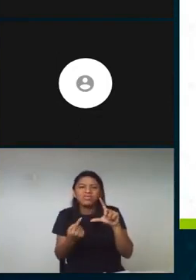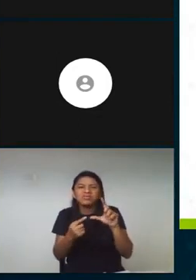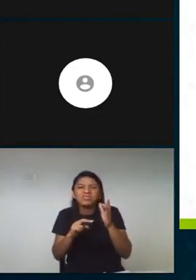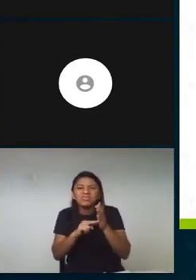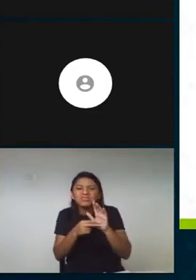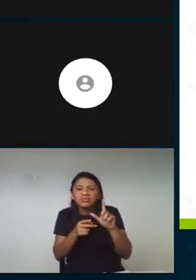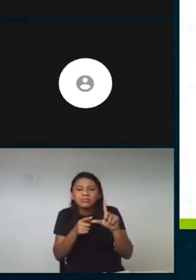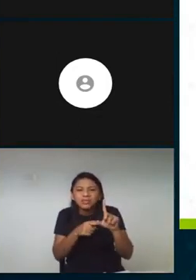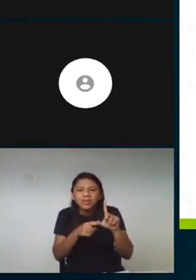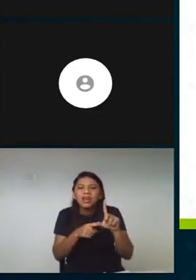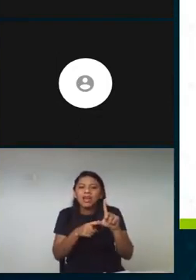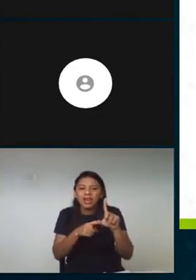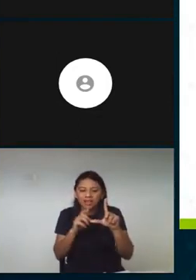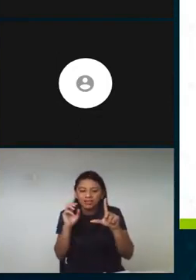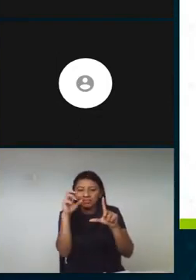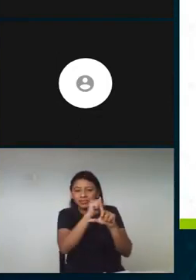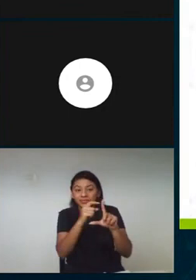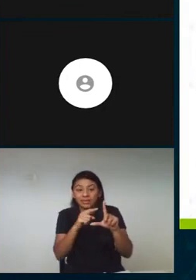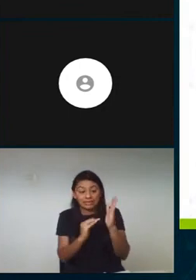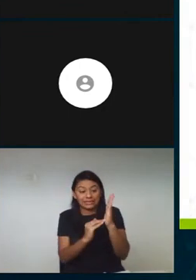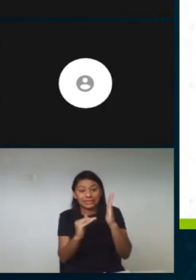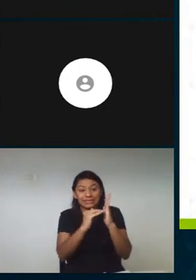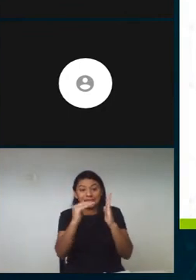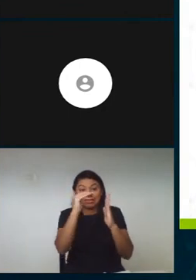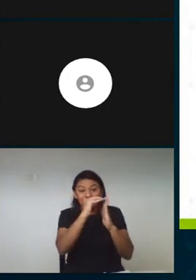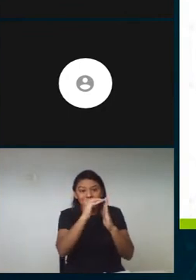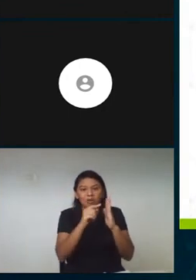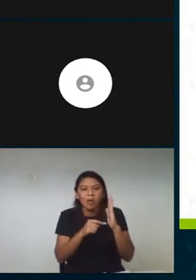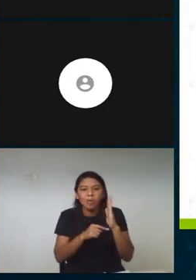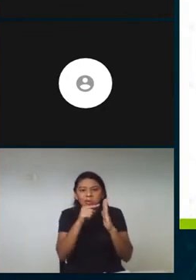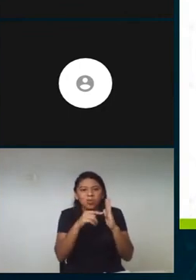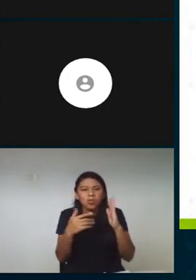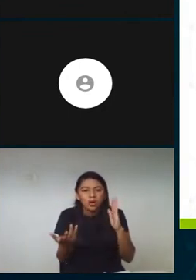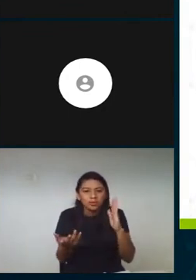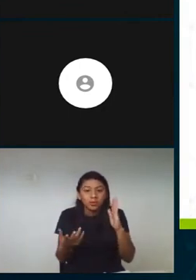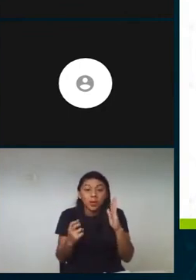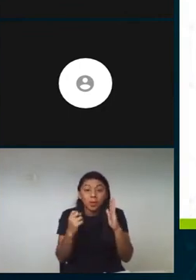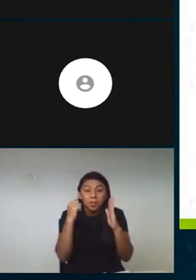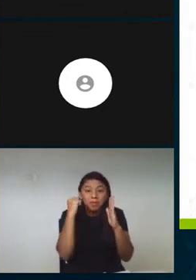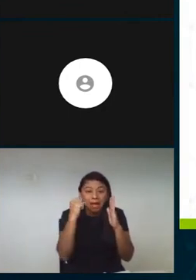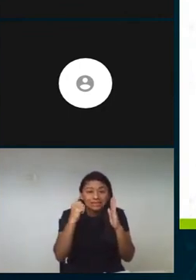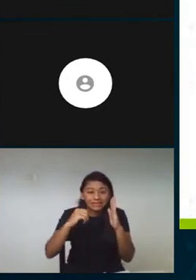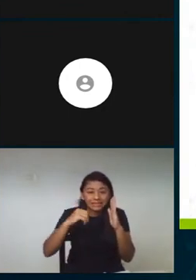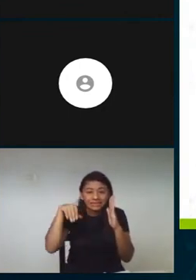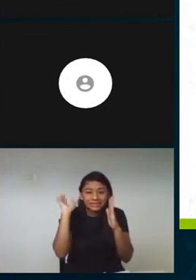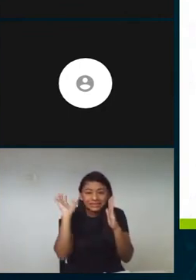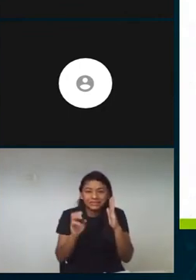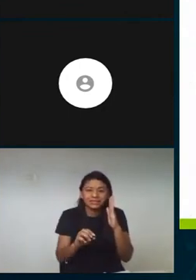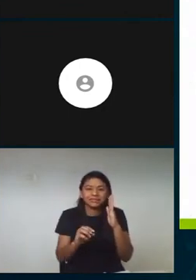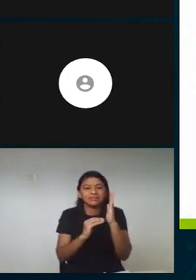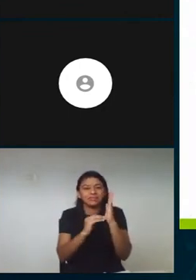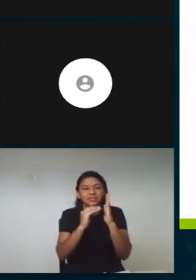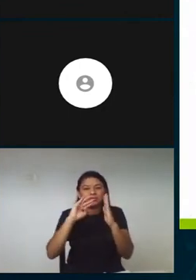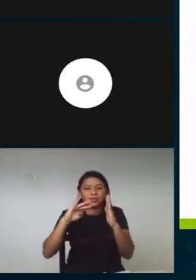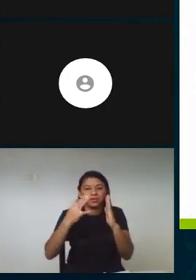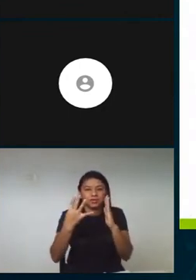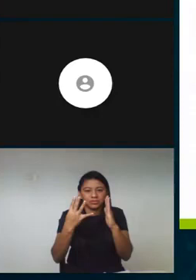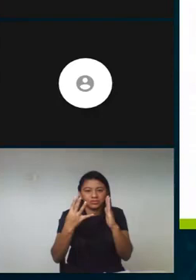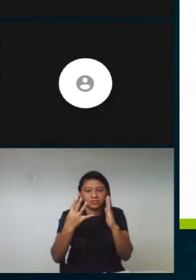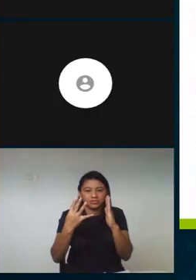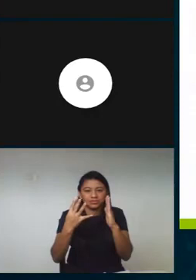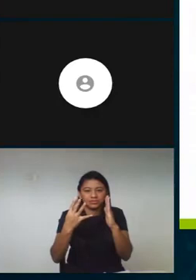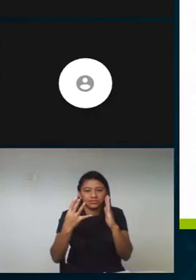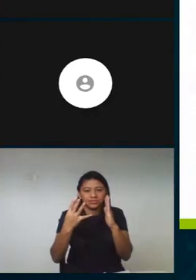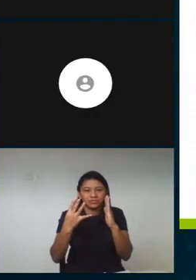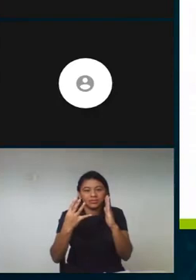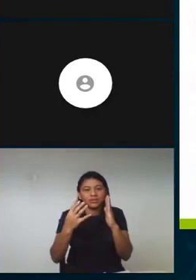ciudad de Medellín debido al crecimiento de propiedades verticales. Hoy en día la cantidad de edificios, o sea, ya no se están